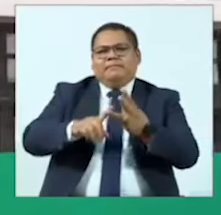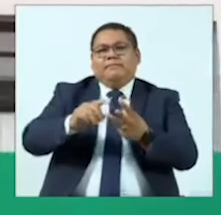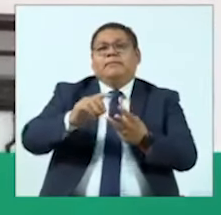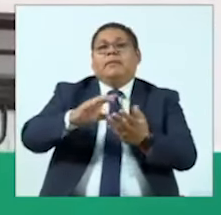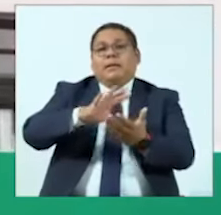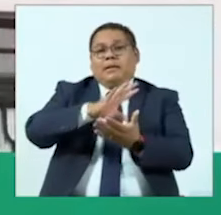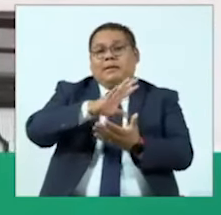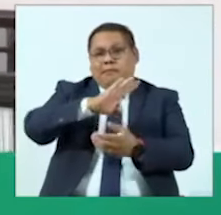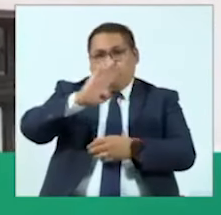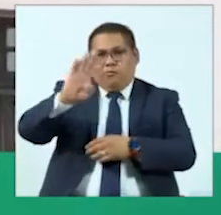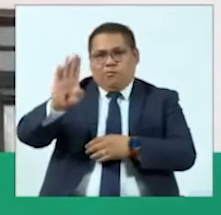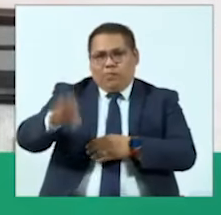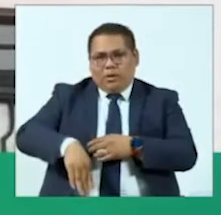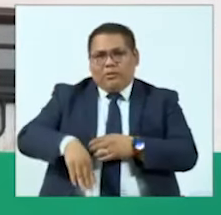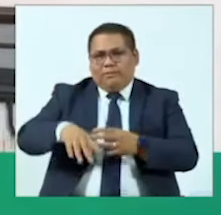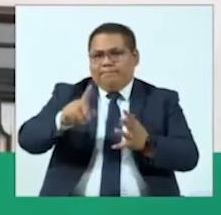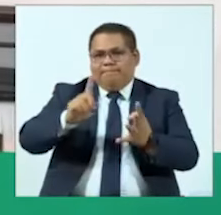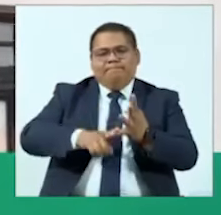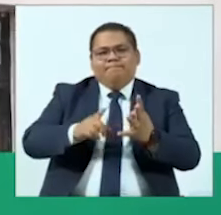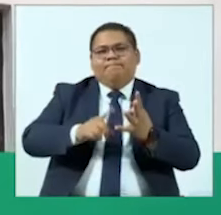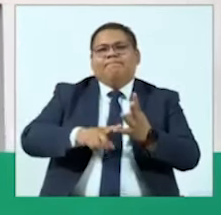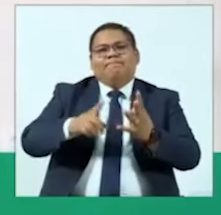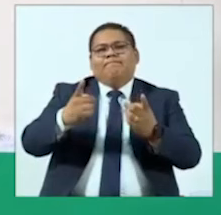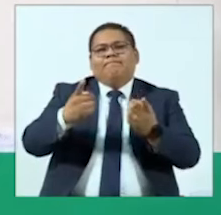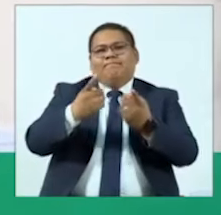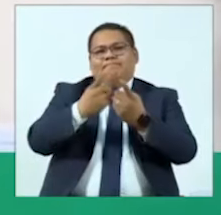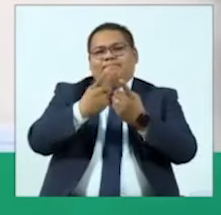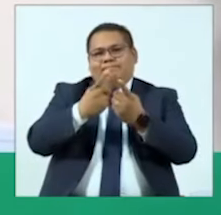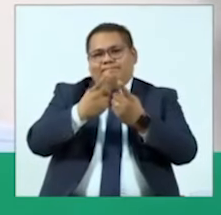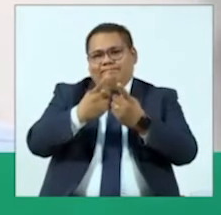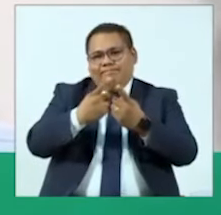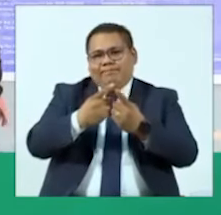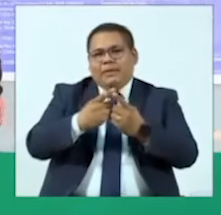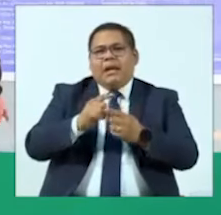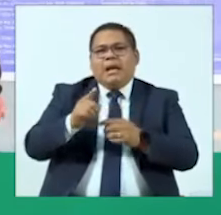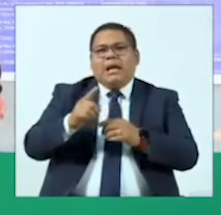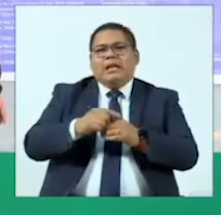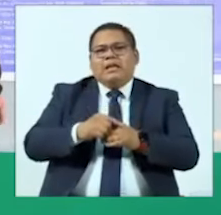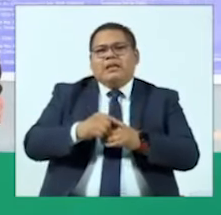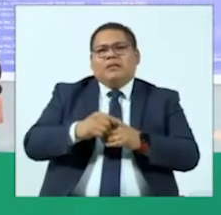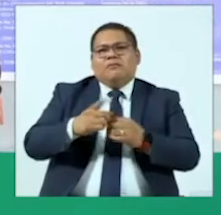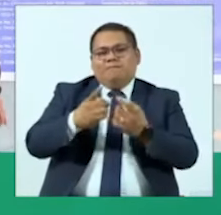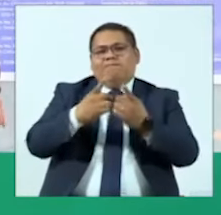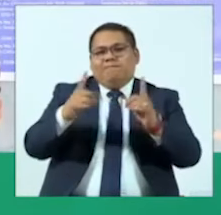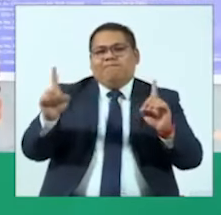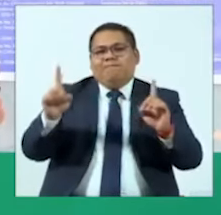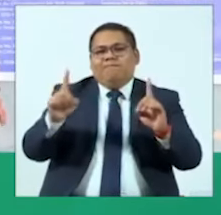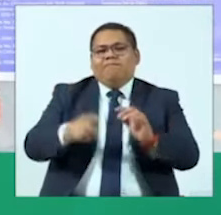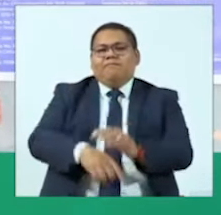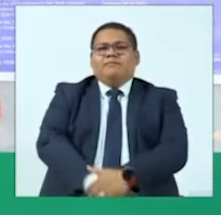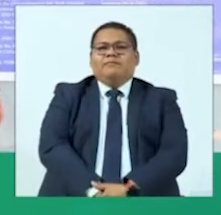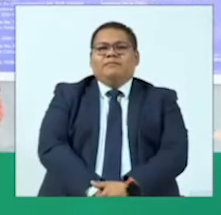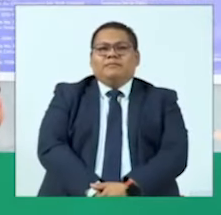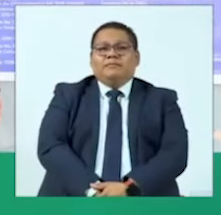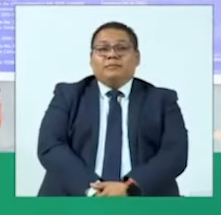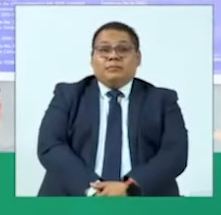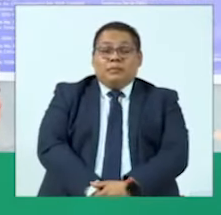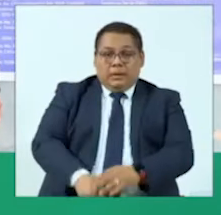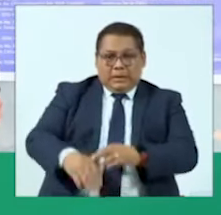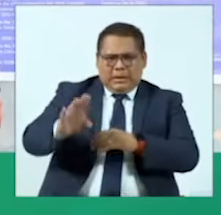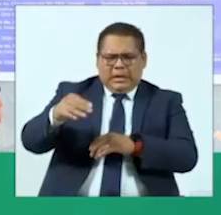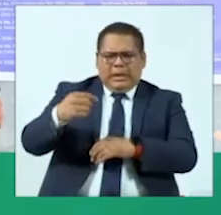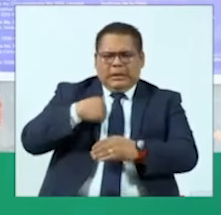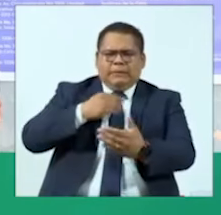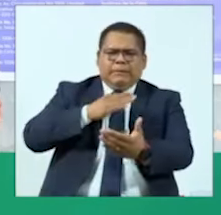defunción y en último término eh de solicitud no de importancia las de divorcio Okay cuando yo llego a la